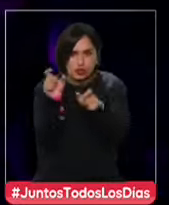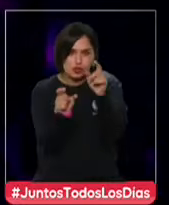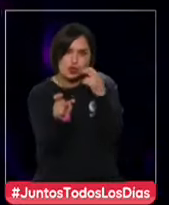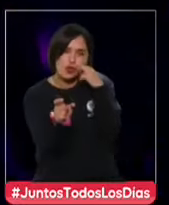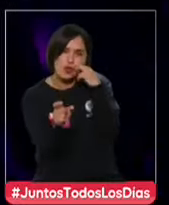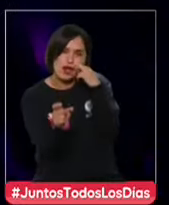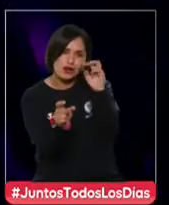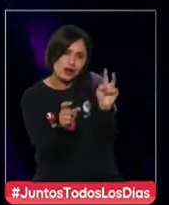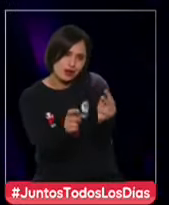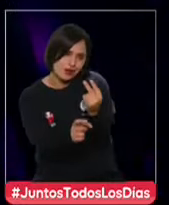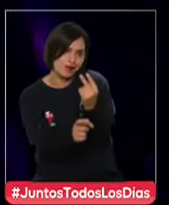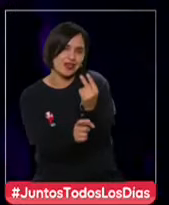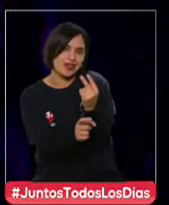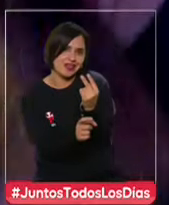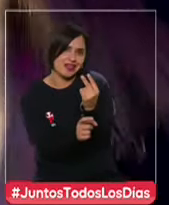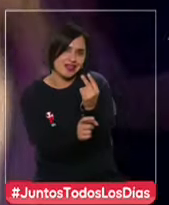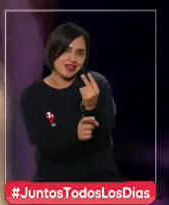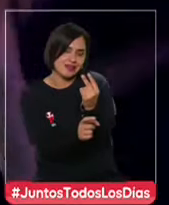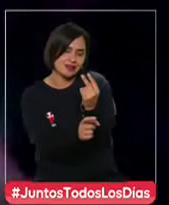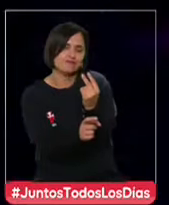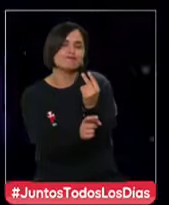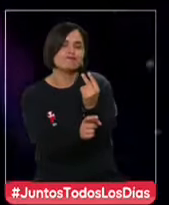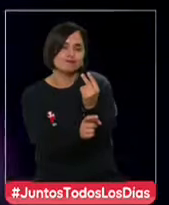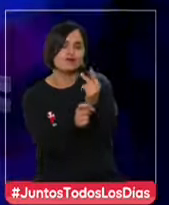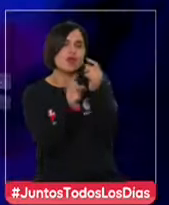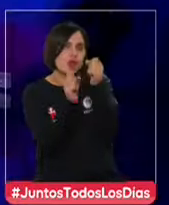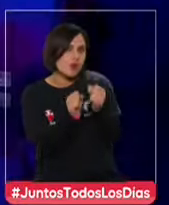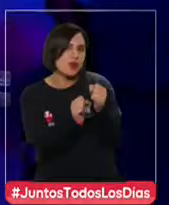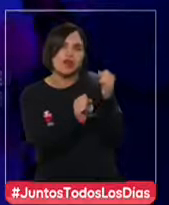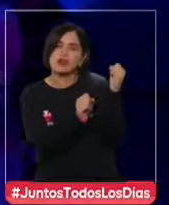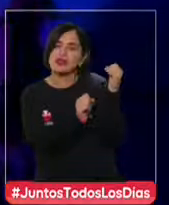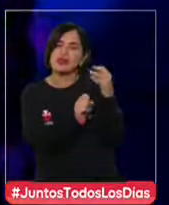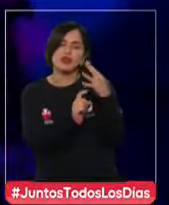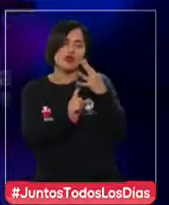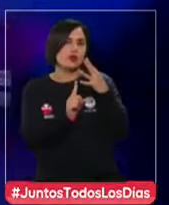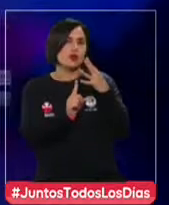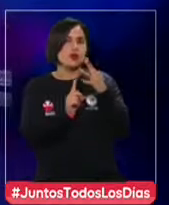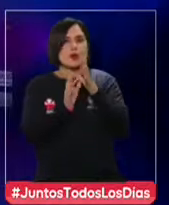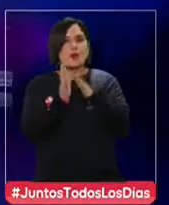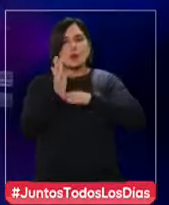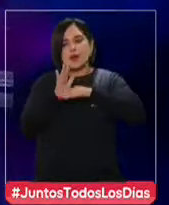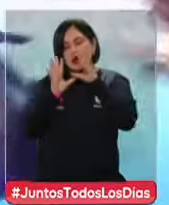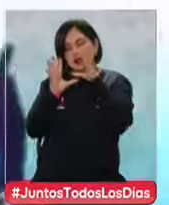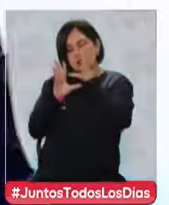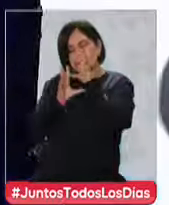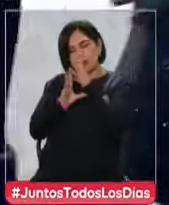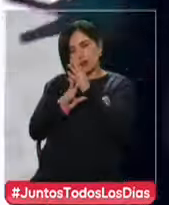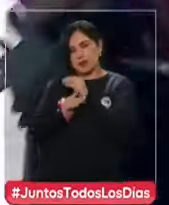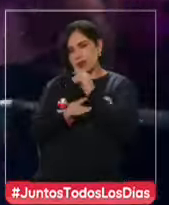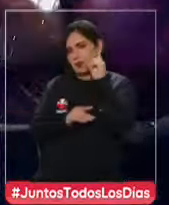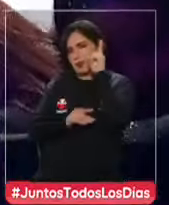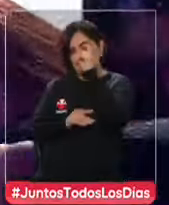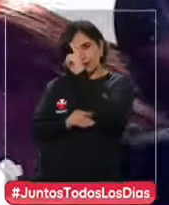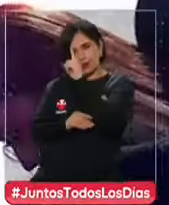que nos ve y nos reconoce es capaz de iluminar hasta el más oscuro de nuestros días.